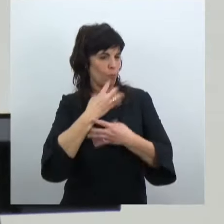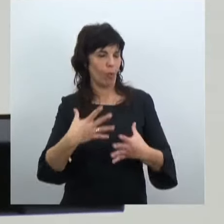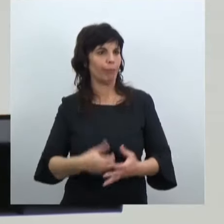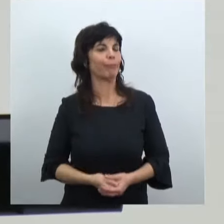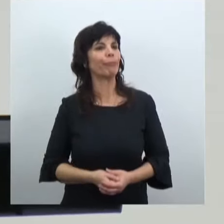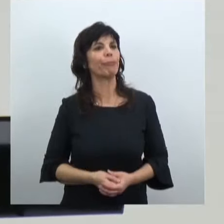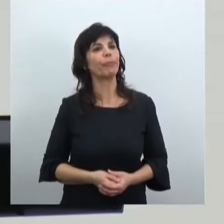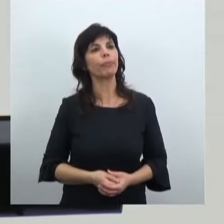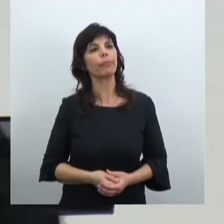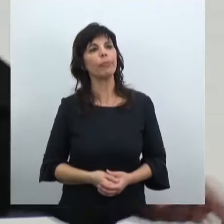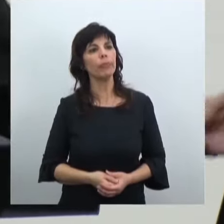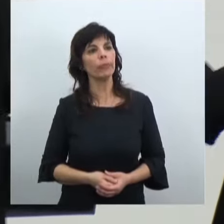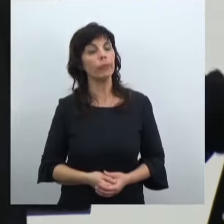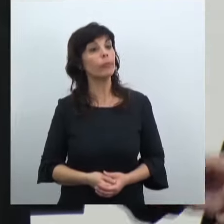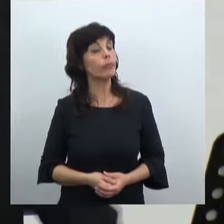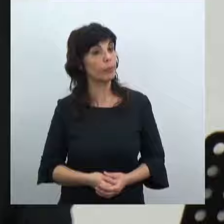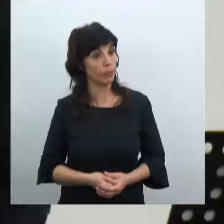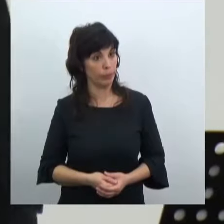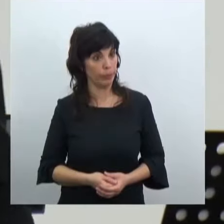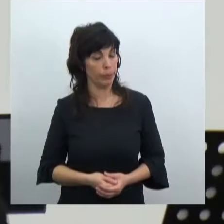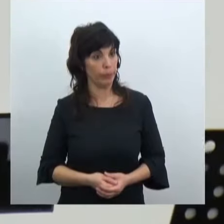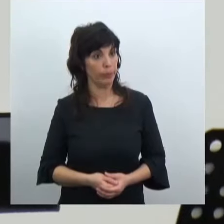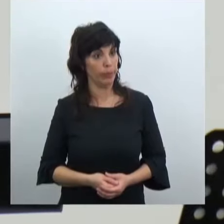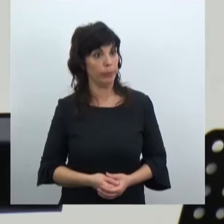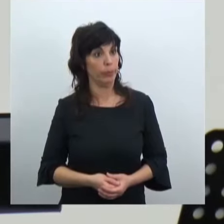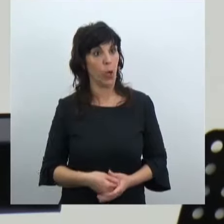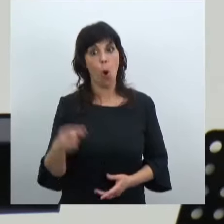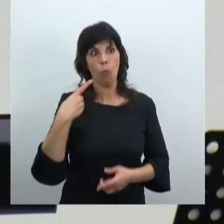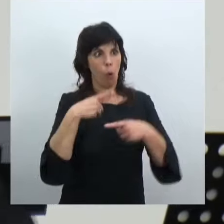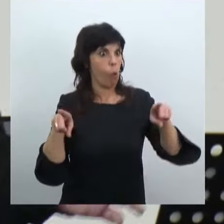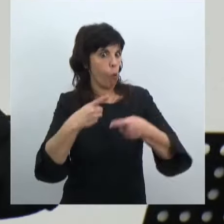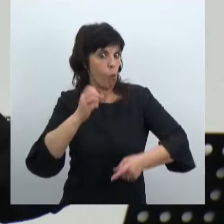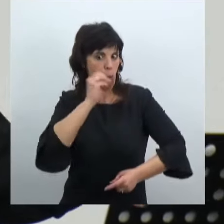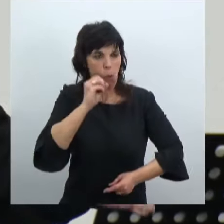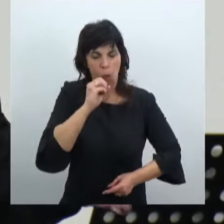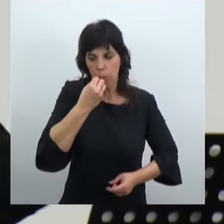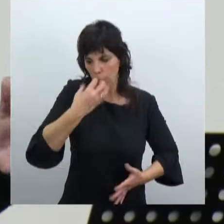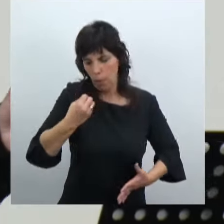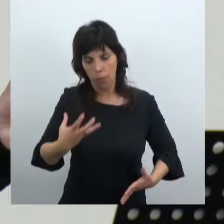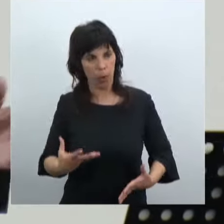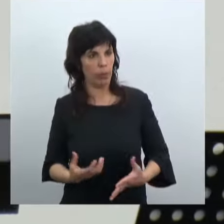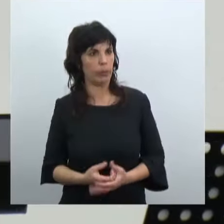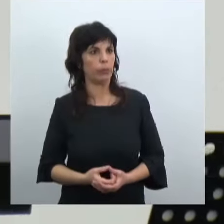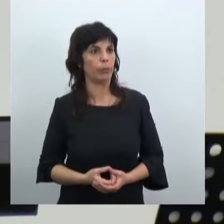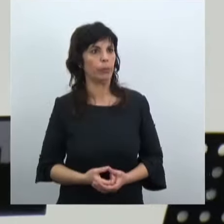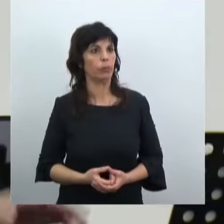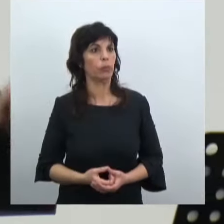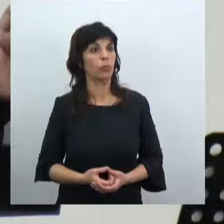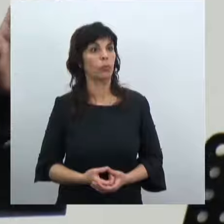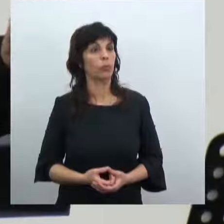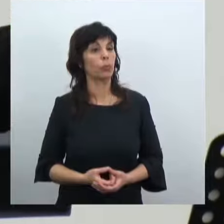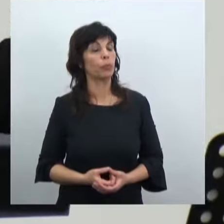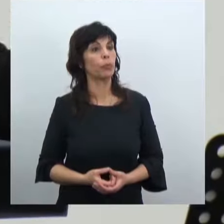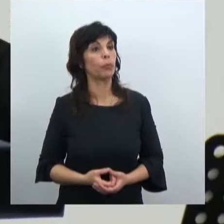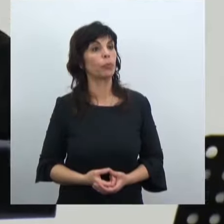Ok. No, queremos hacer un concierto y le voy a pedir, nosotros le vamos a dar una buena ofrenda, pero